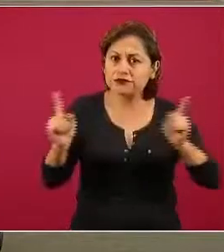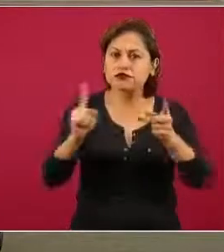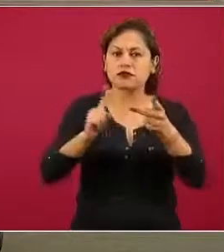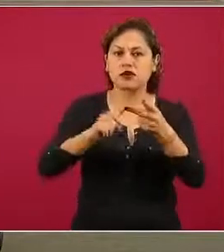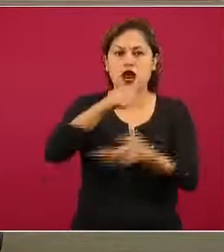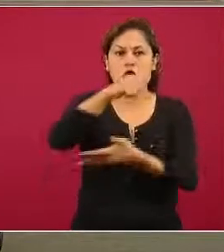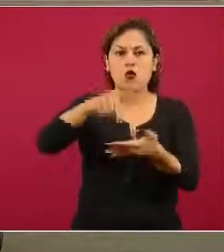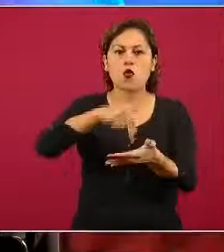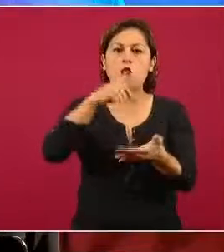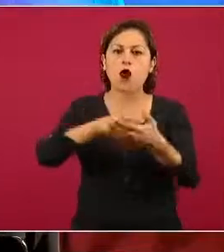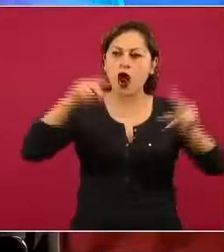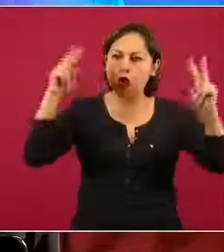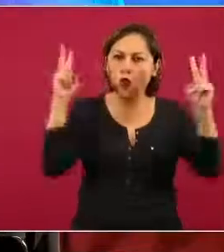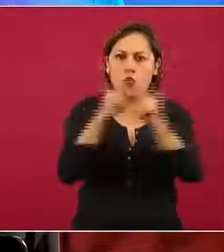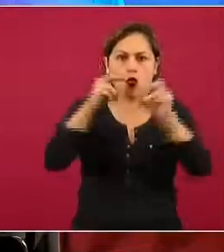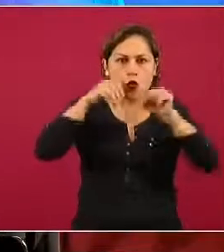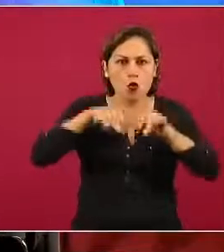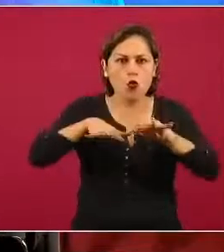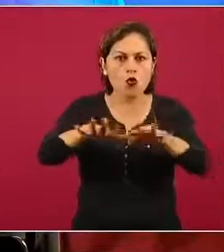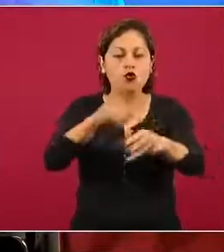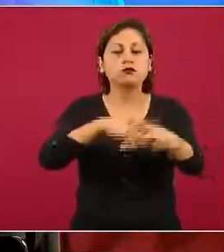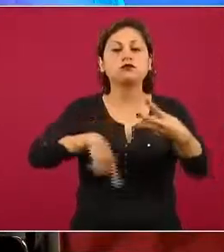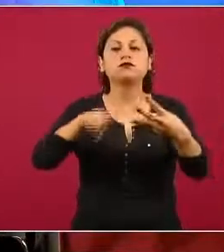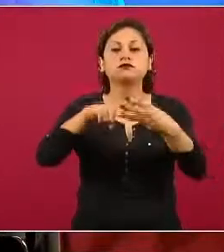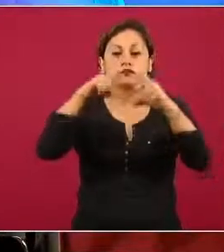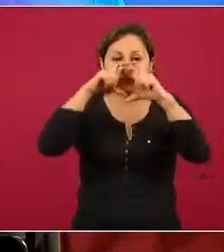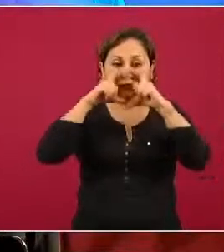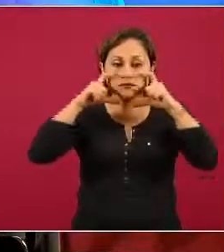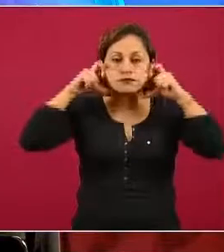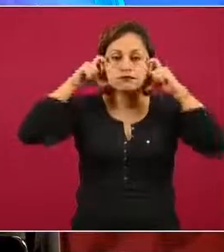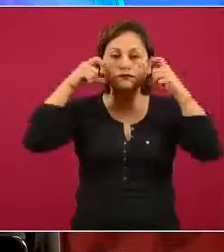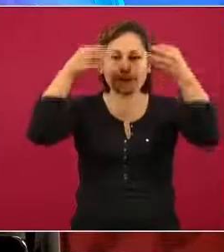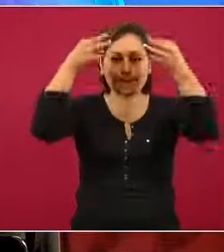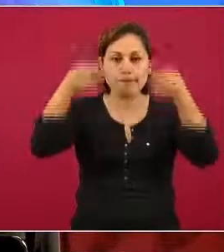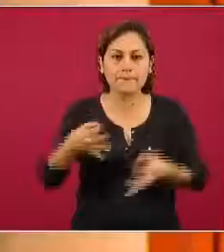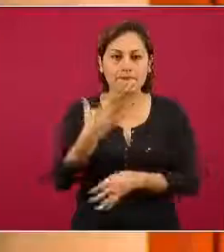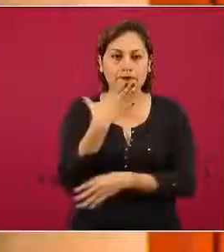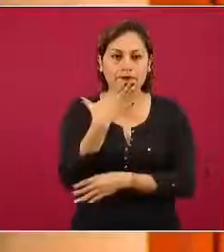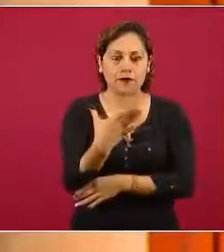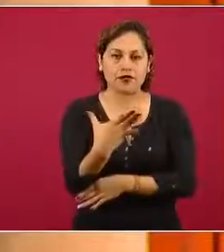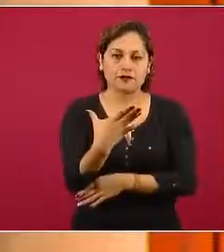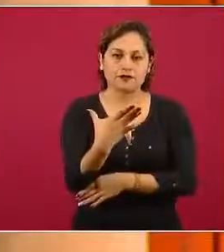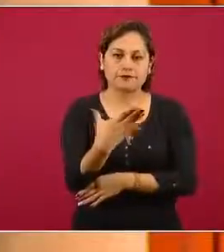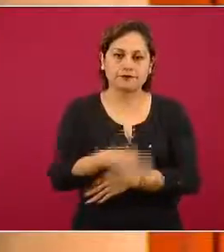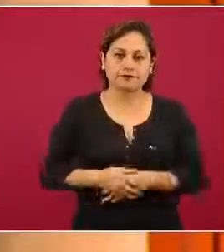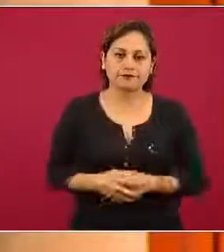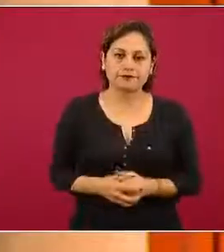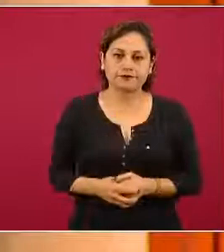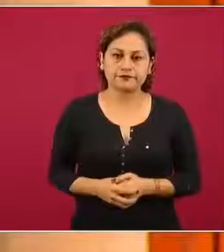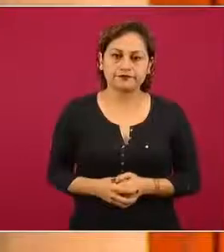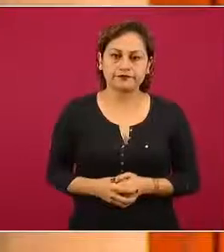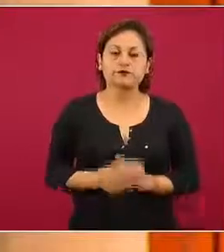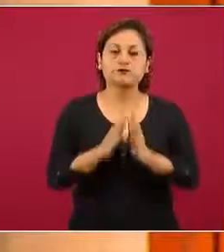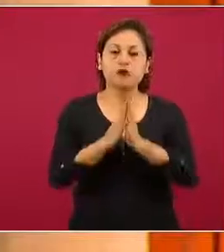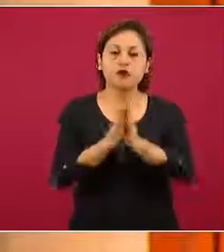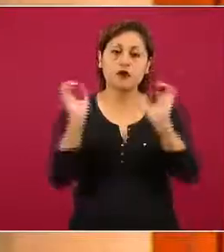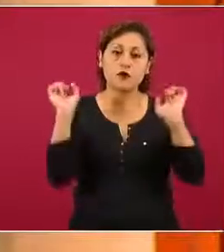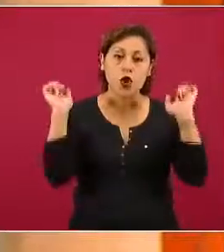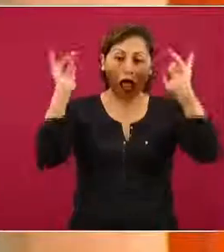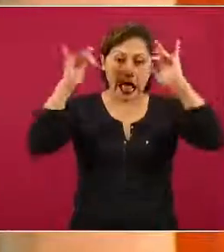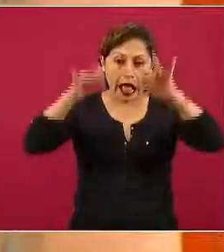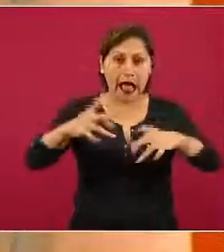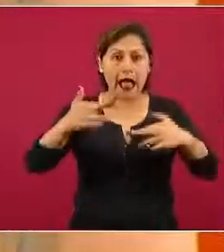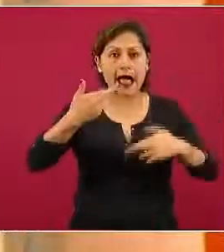trabajo, usemos el cubrebocas de manera correcta y adecuada, no vayamos a reuniones y